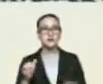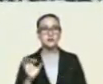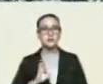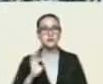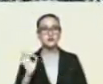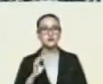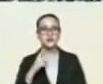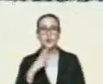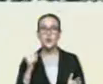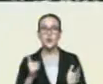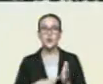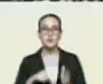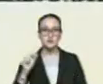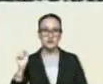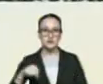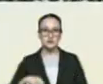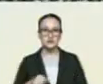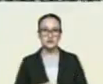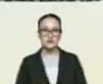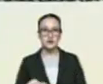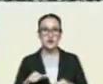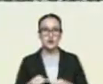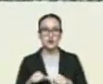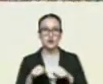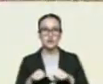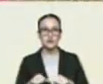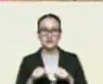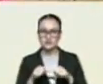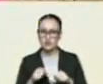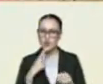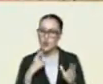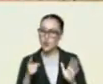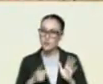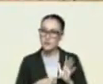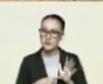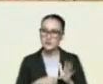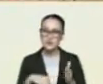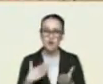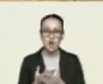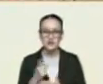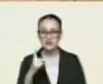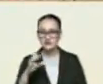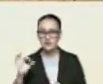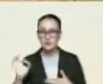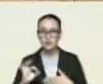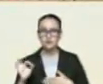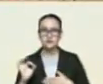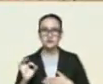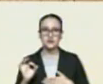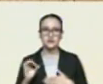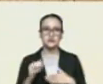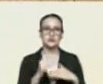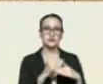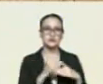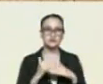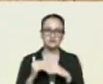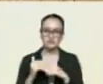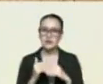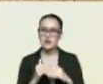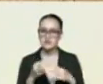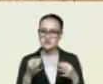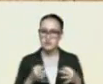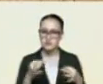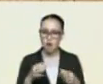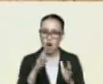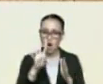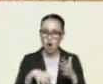86% de cumplimiento. Y continuamos con el cumplimiento hasta su 100% tal como está programado